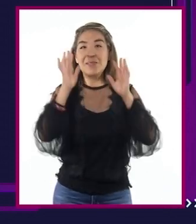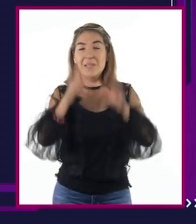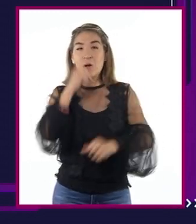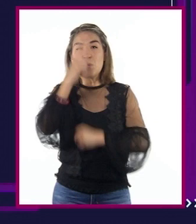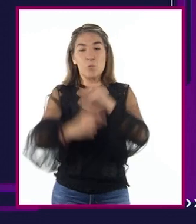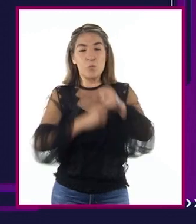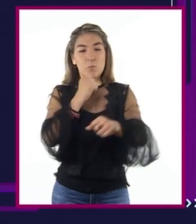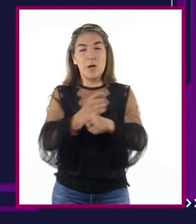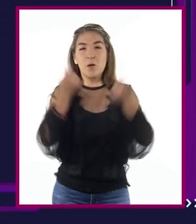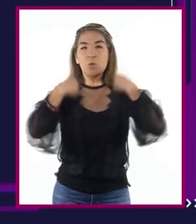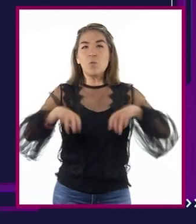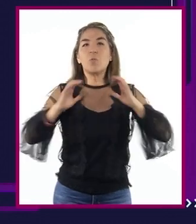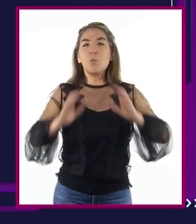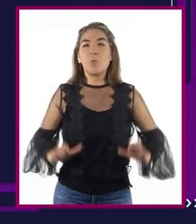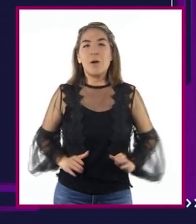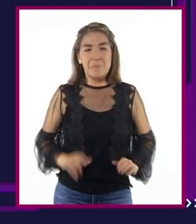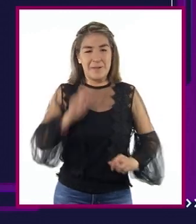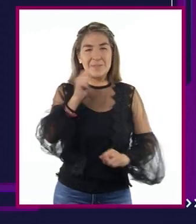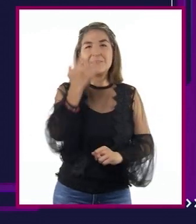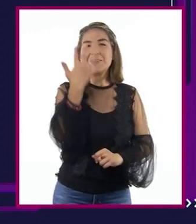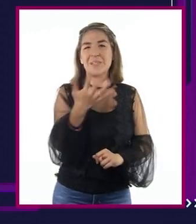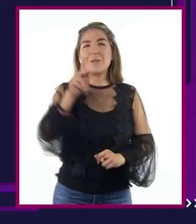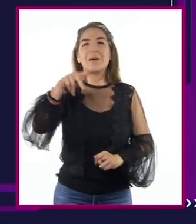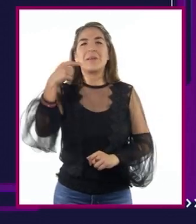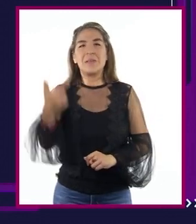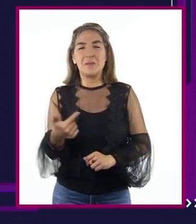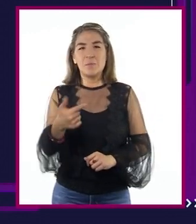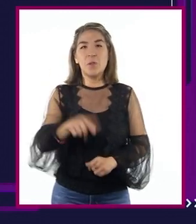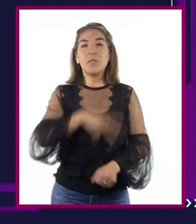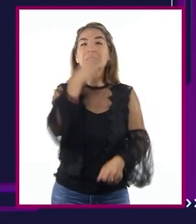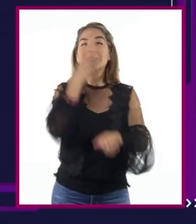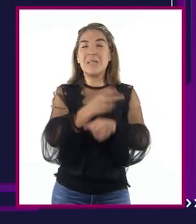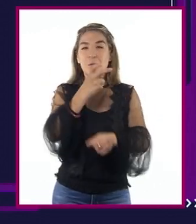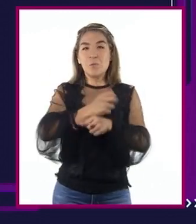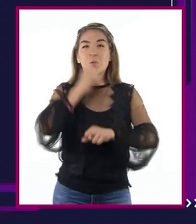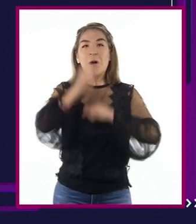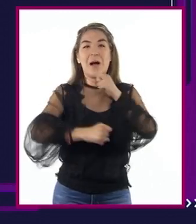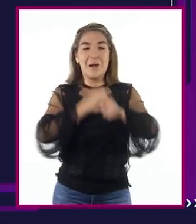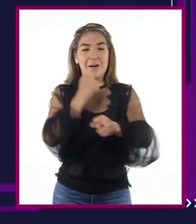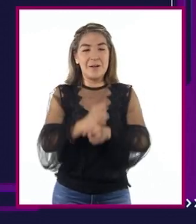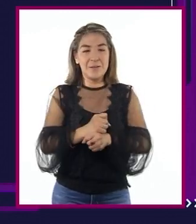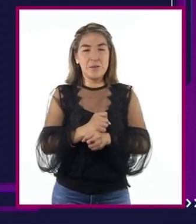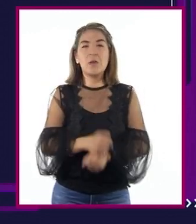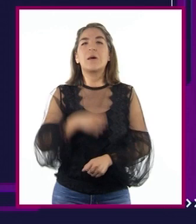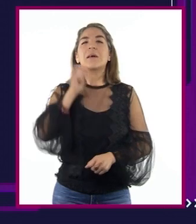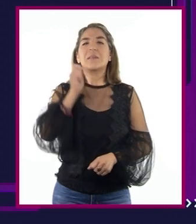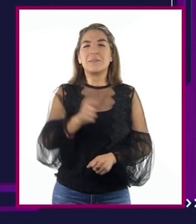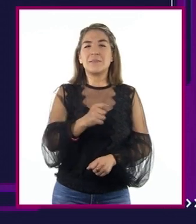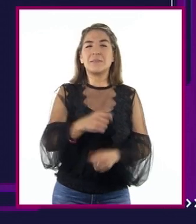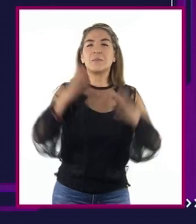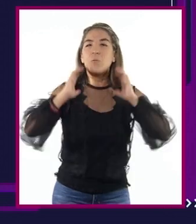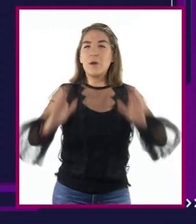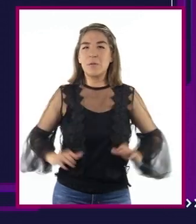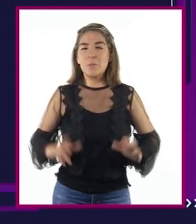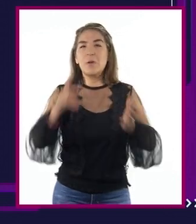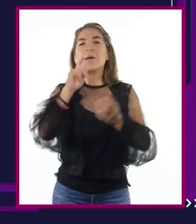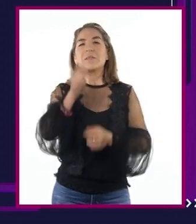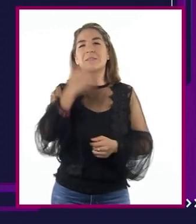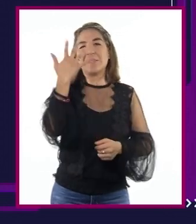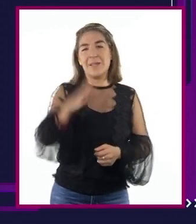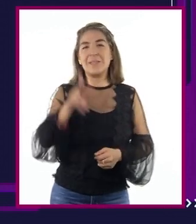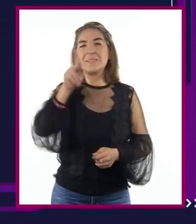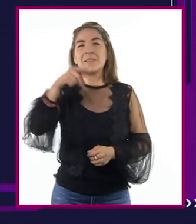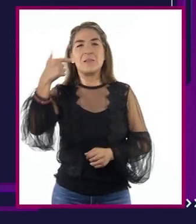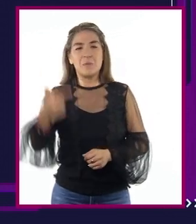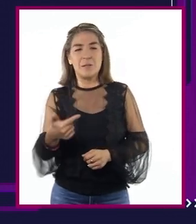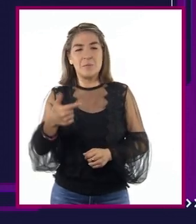masa corporal fue de 5 kilogramos. En su segundo año, la masa corporal fue de 10 kilogramos.